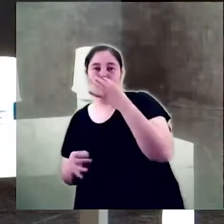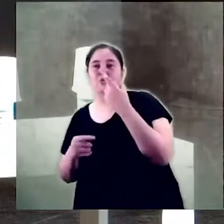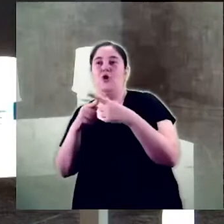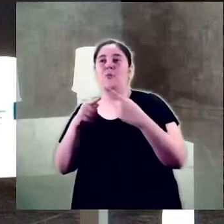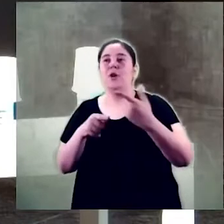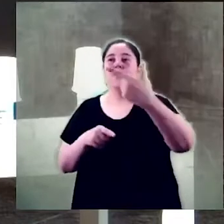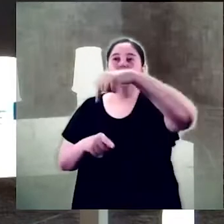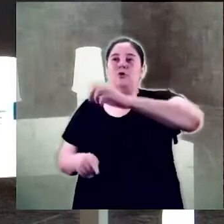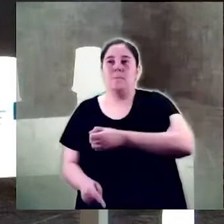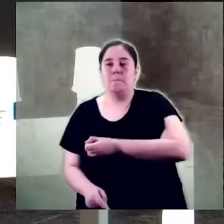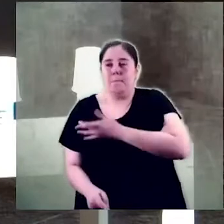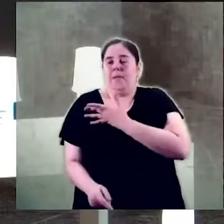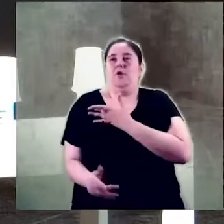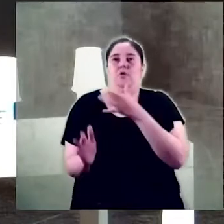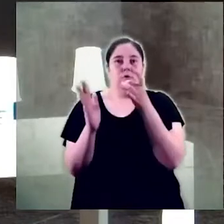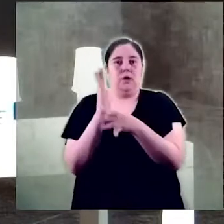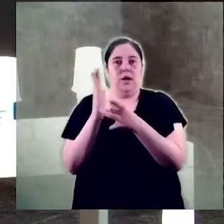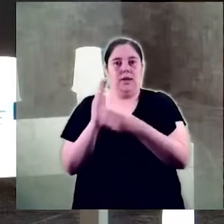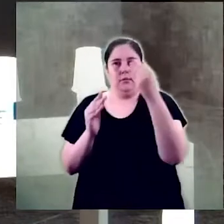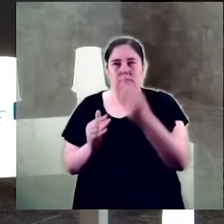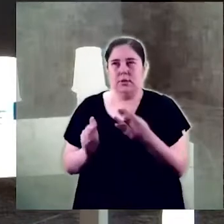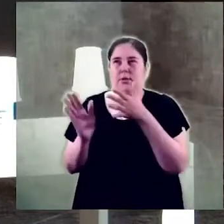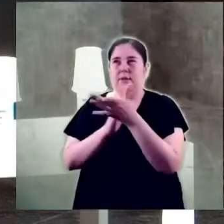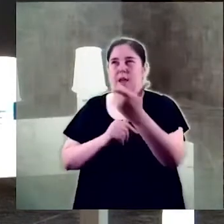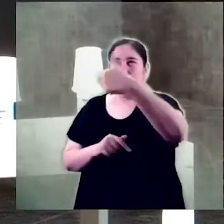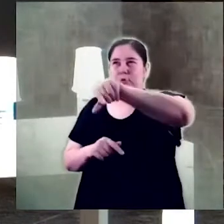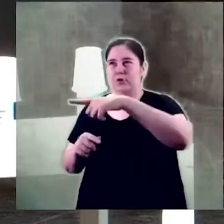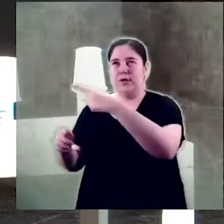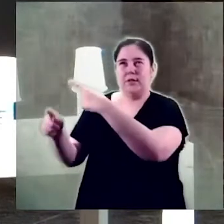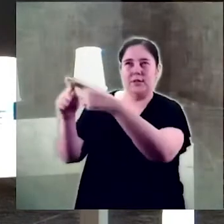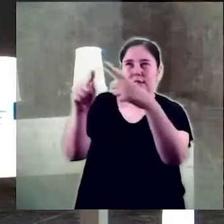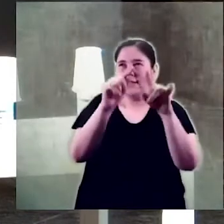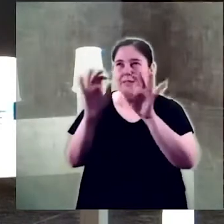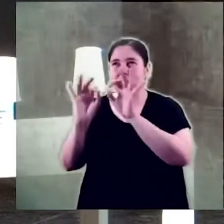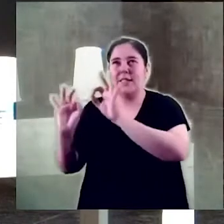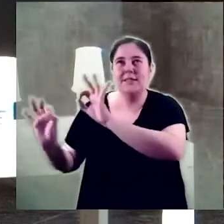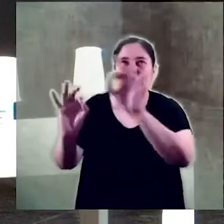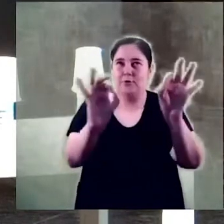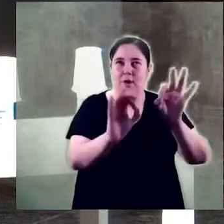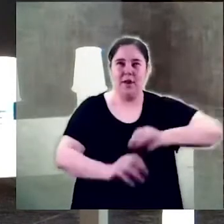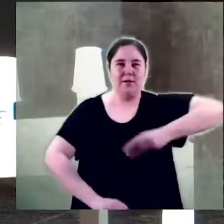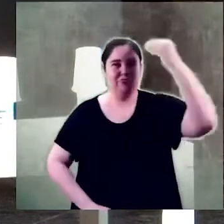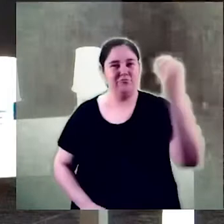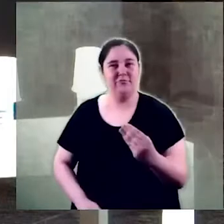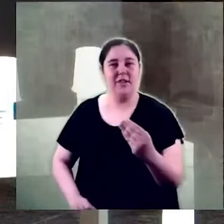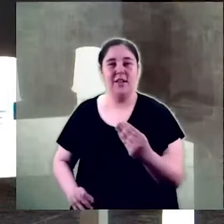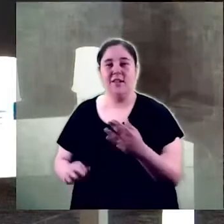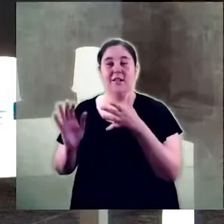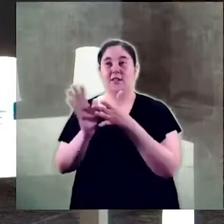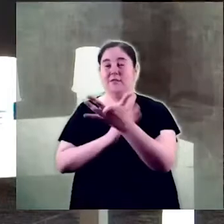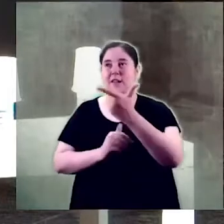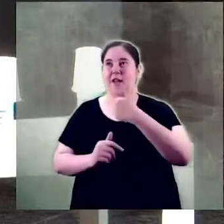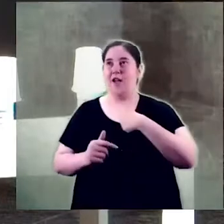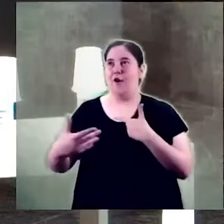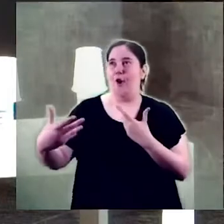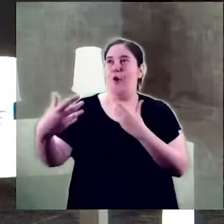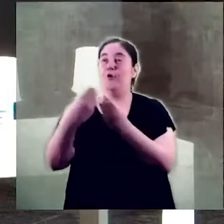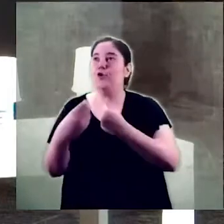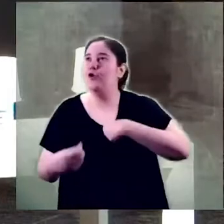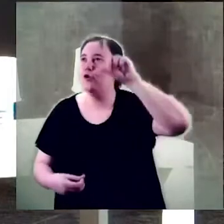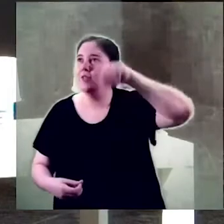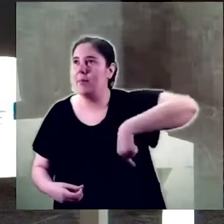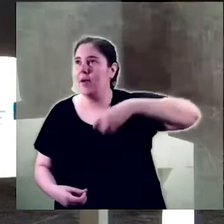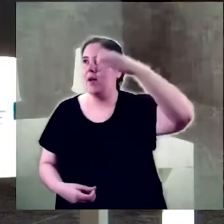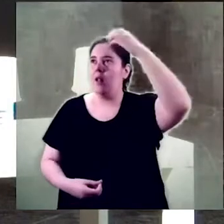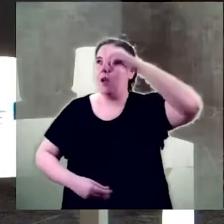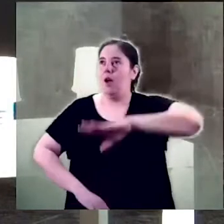pasión os hace distintas singulares brillantes no se puede no aprender junto a vosotras ni